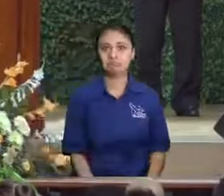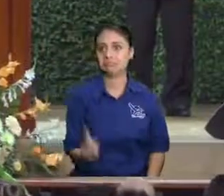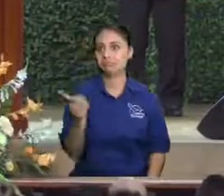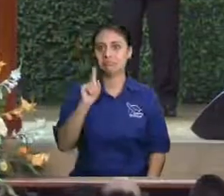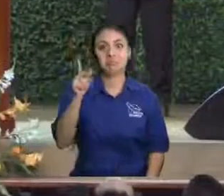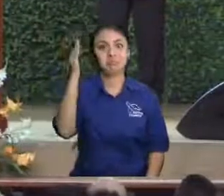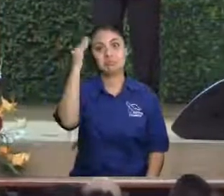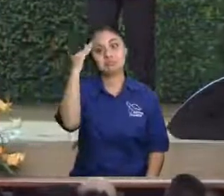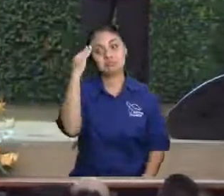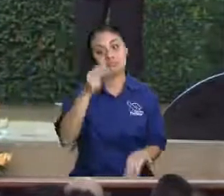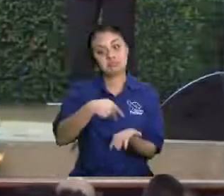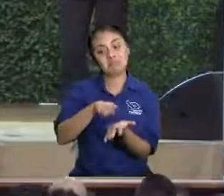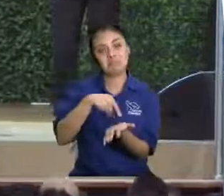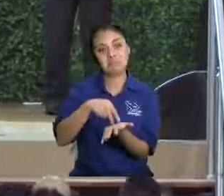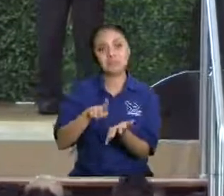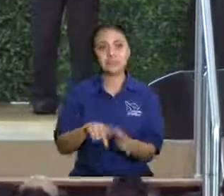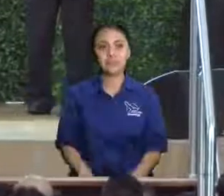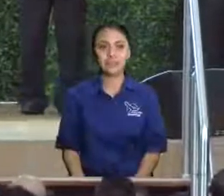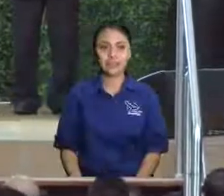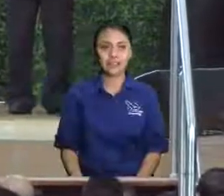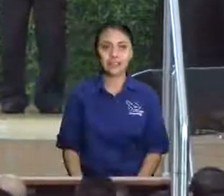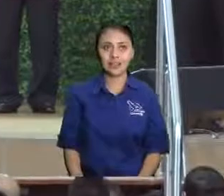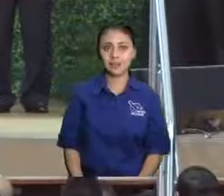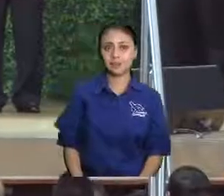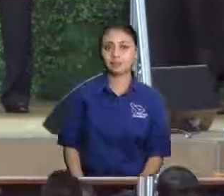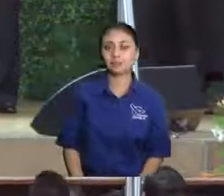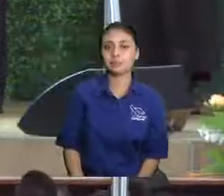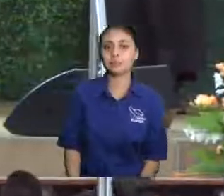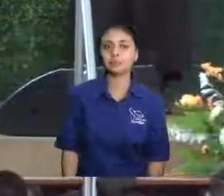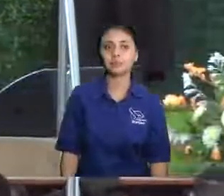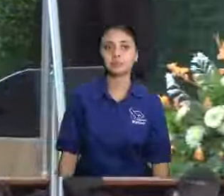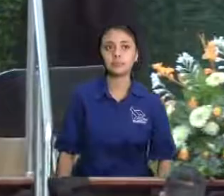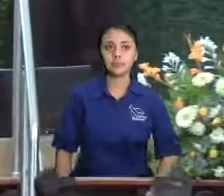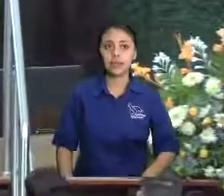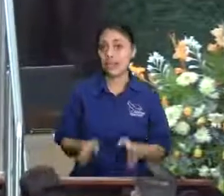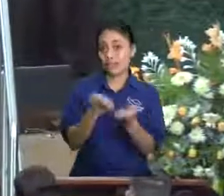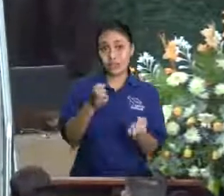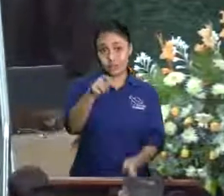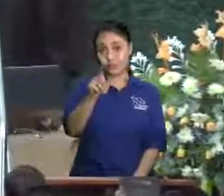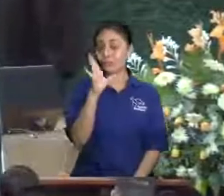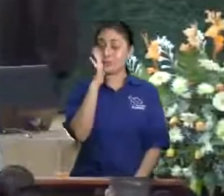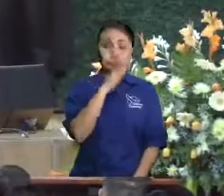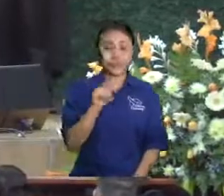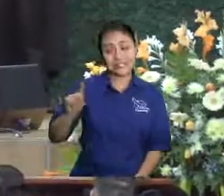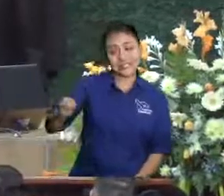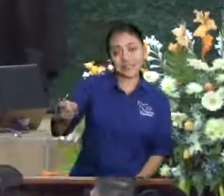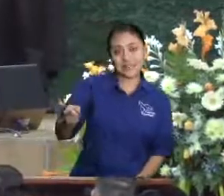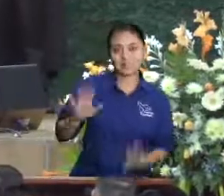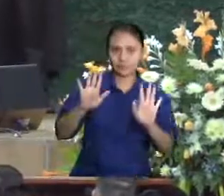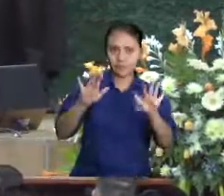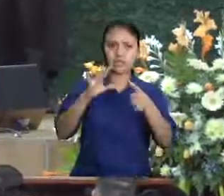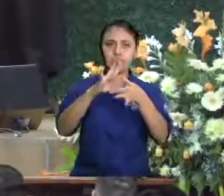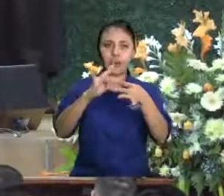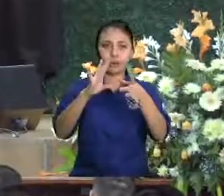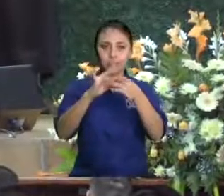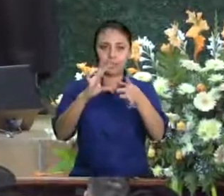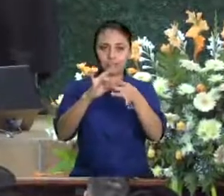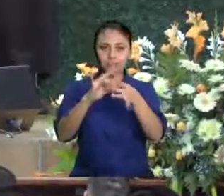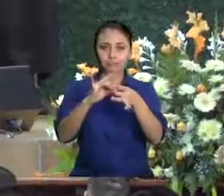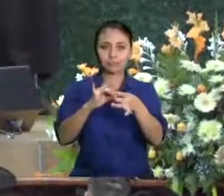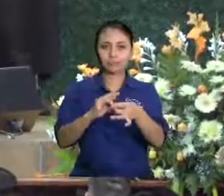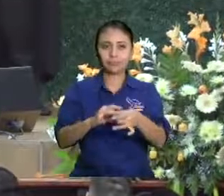Entonces alguien lo podría señalar a uno y decir, qué ridículo. Fíjese que un día, aquí